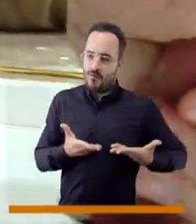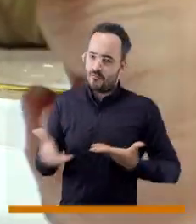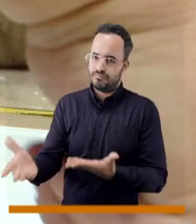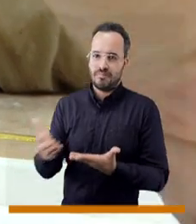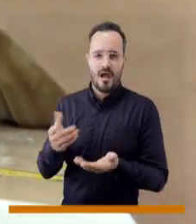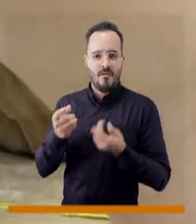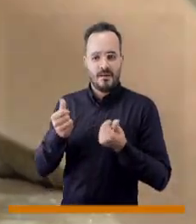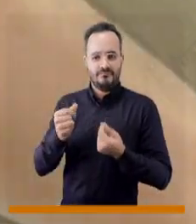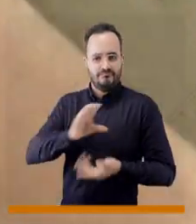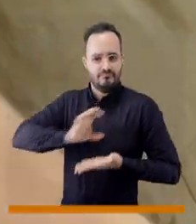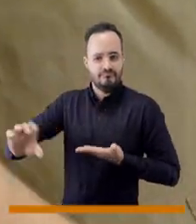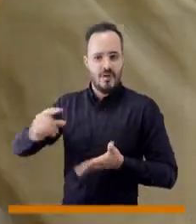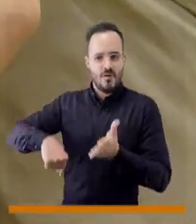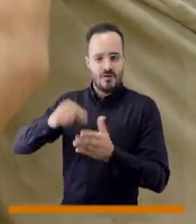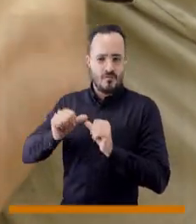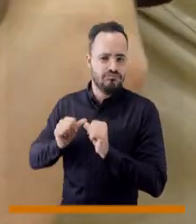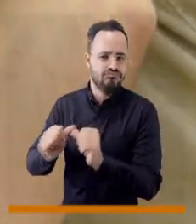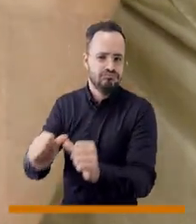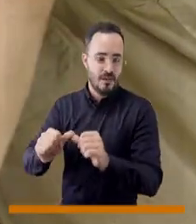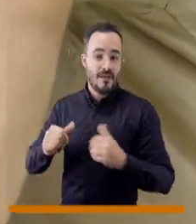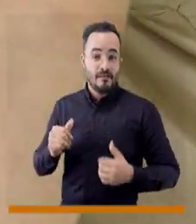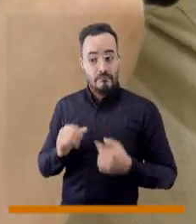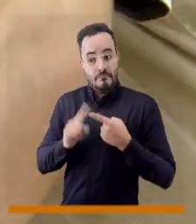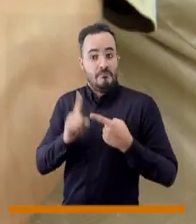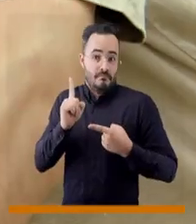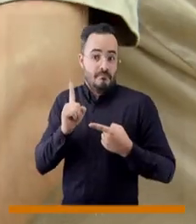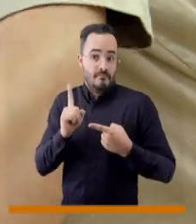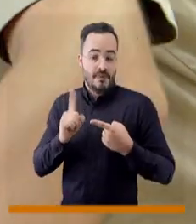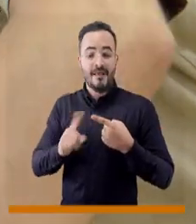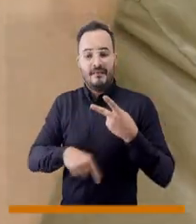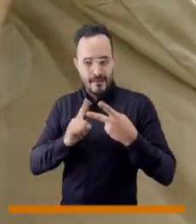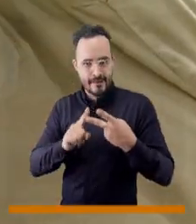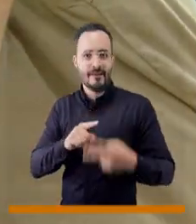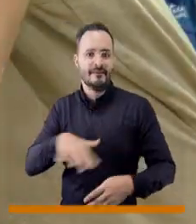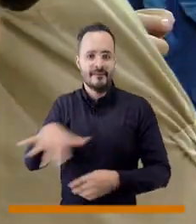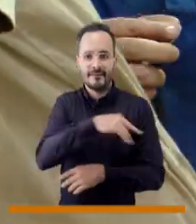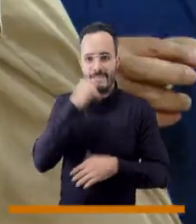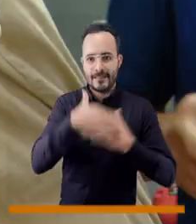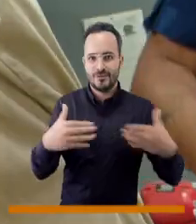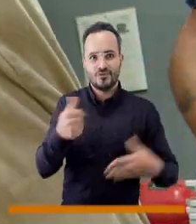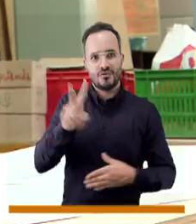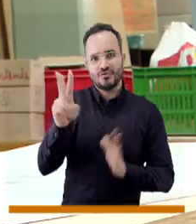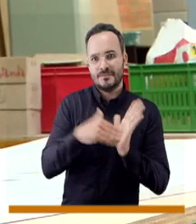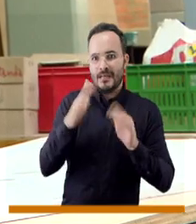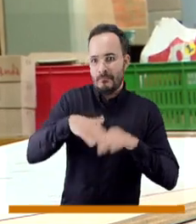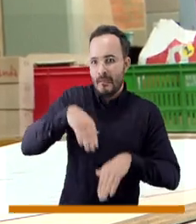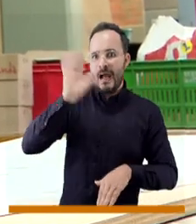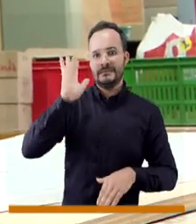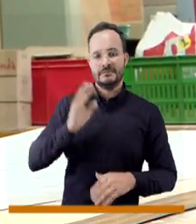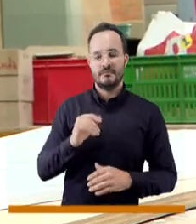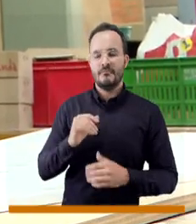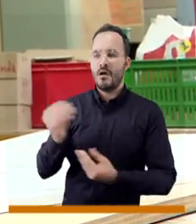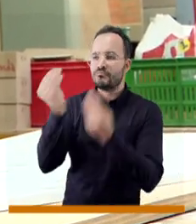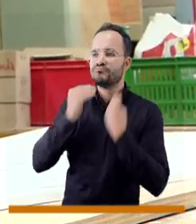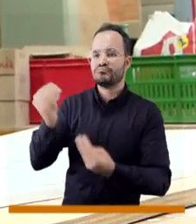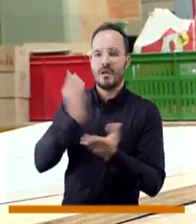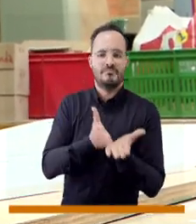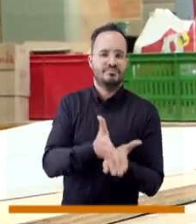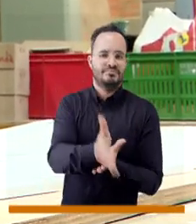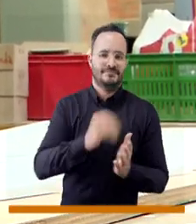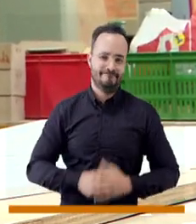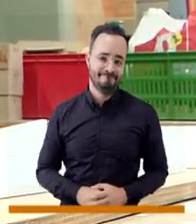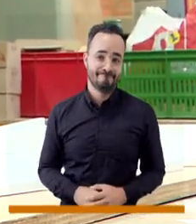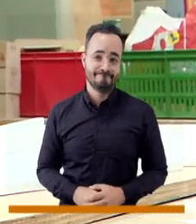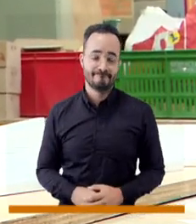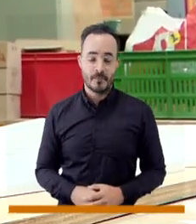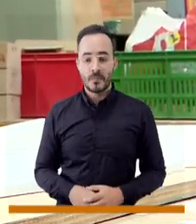esos 312 profesionales, sino la formación a los más de 12.000 niños y niñas. Magda, pues también aprovechemos su presencia para hablar un poco de ese